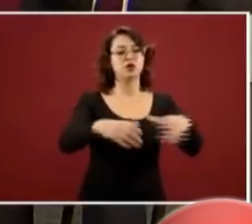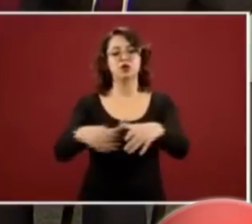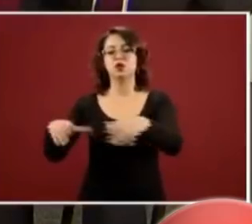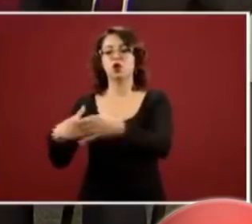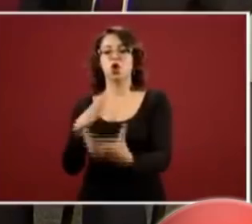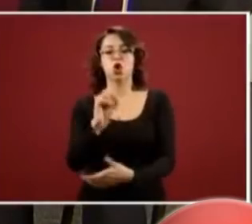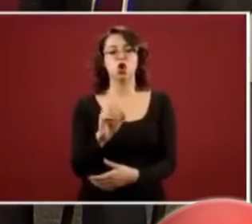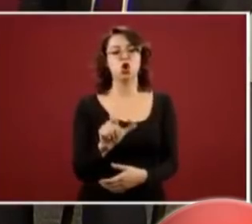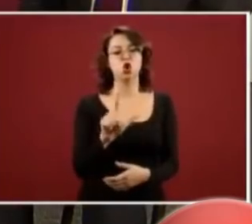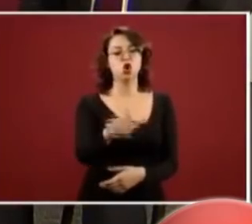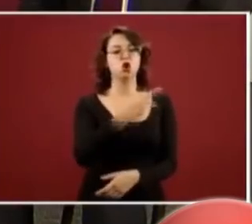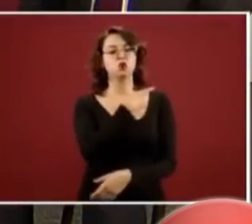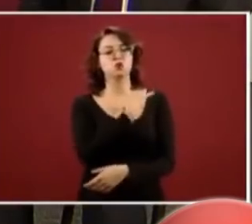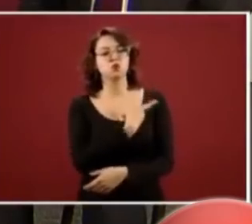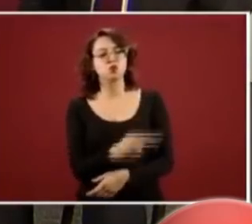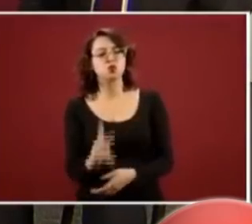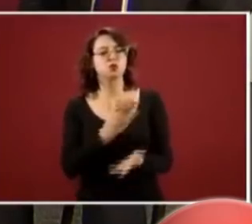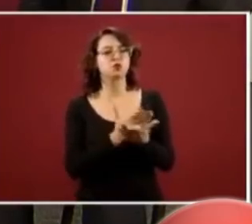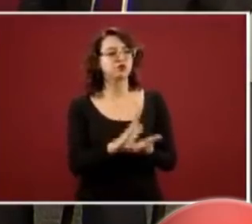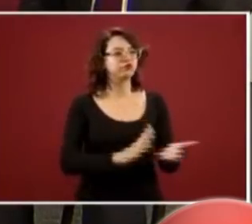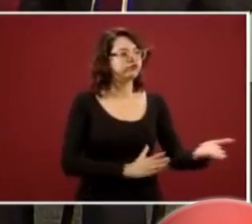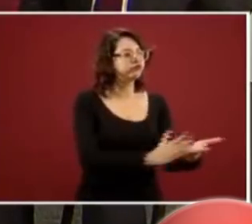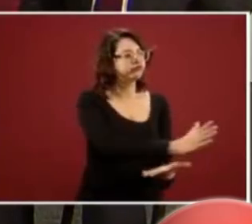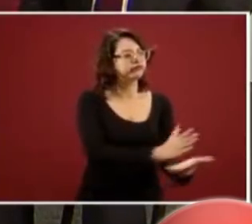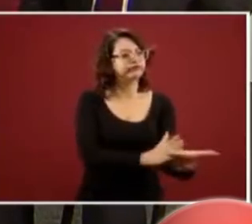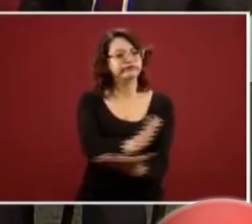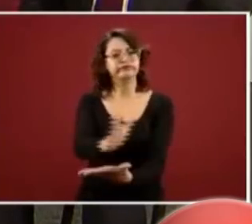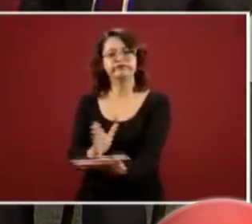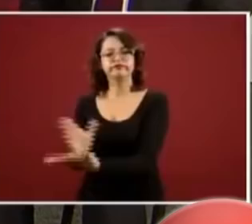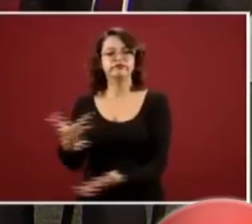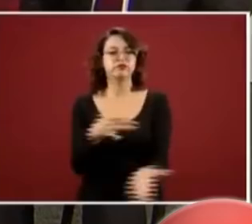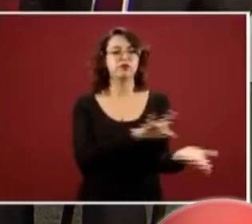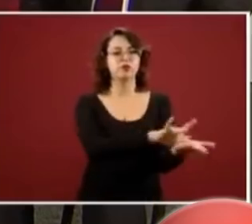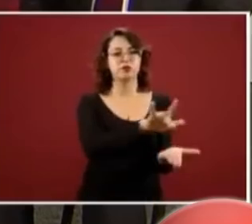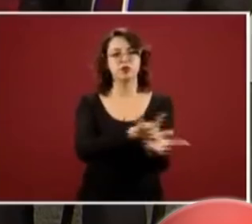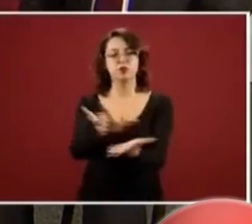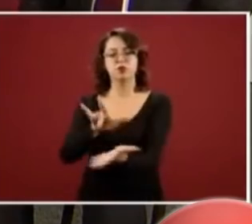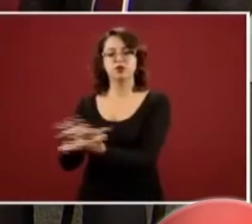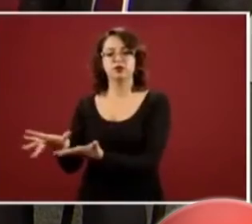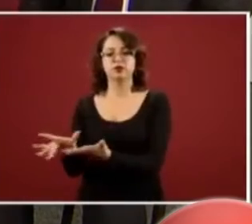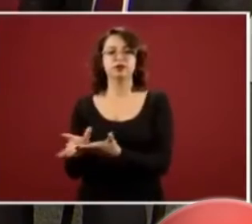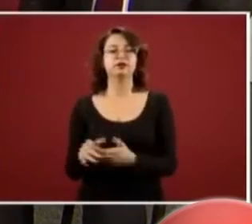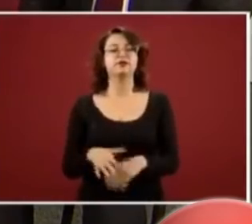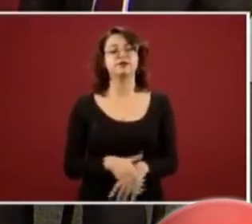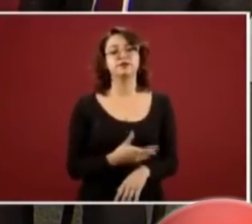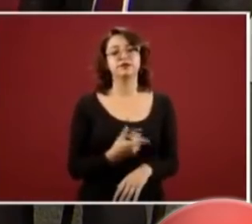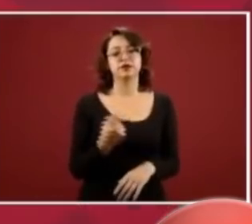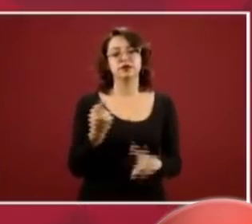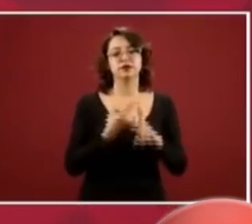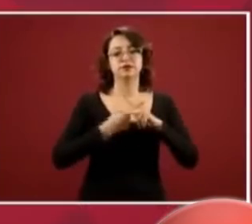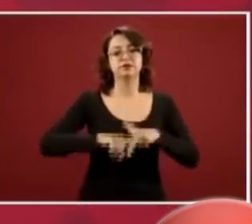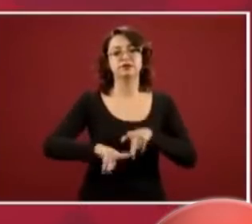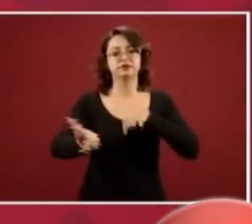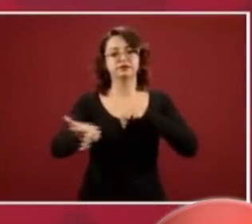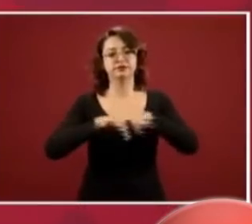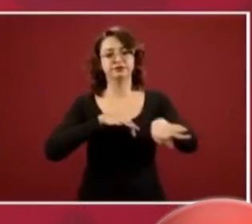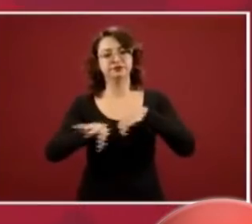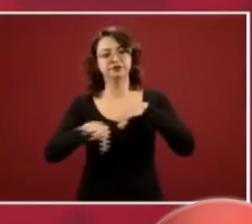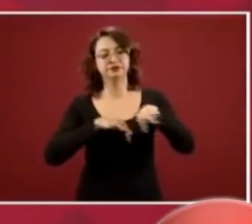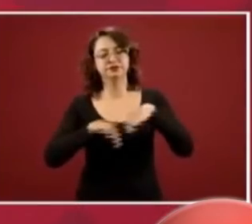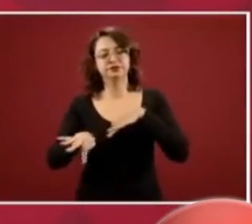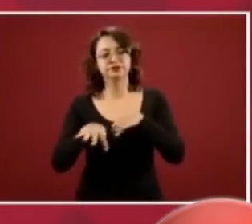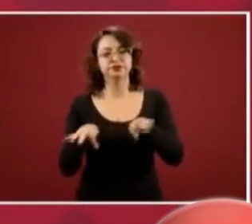populares, marginadas, en donde se está trabajando, se están llevando a